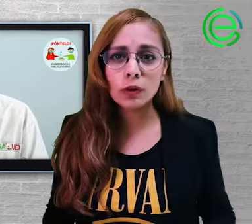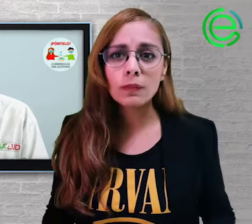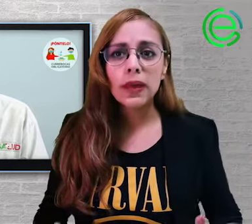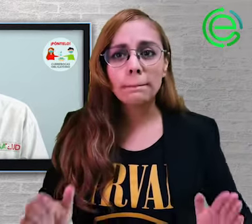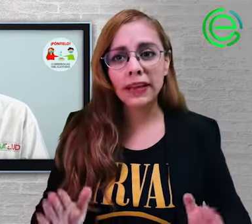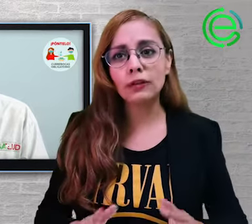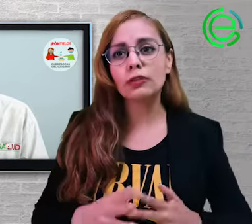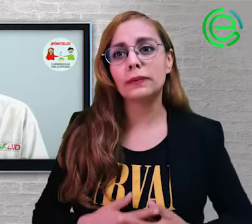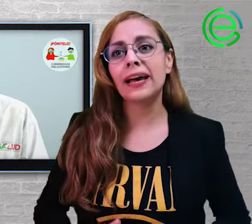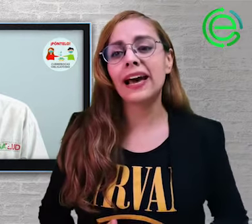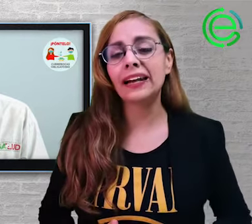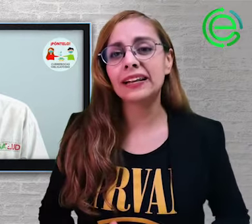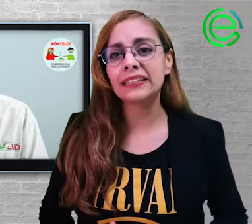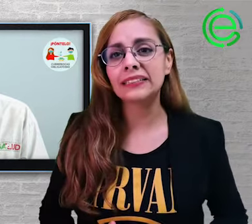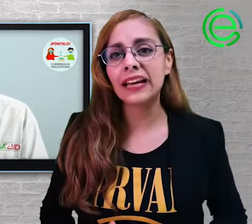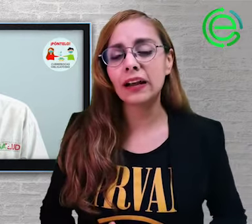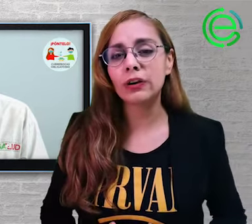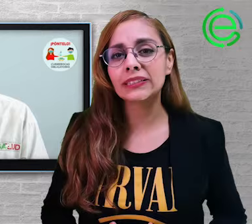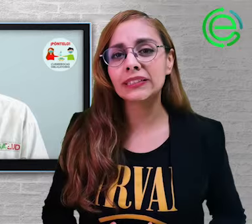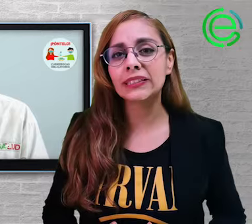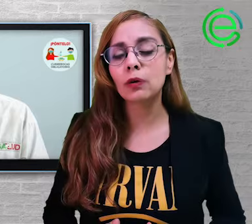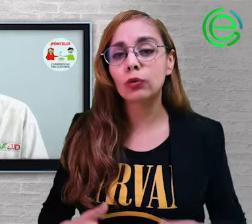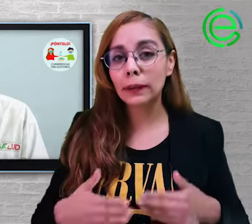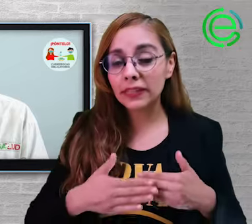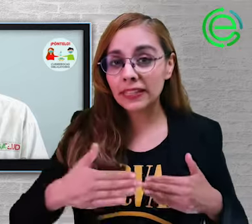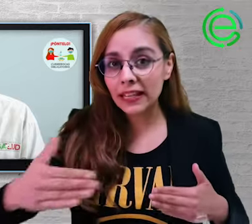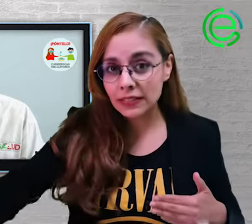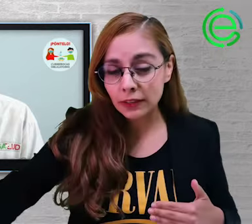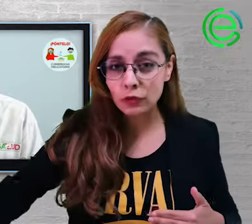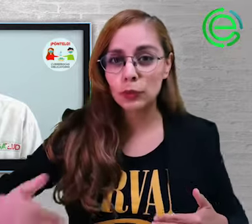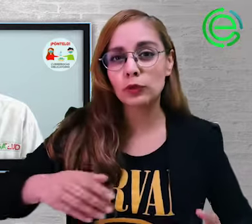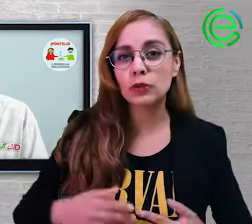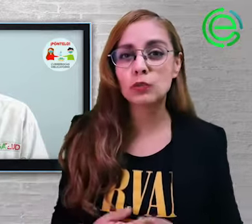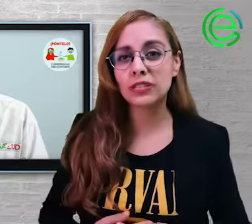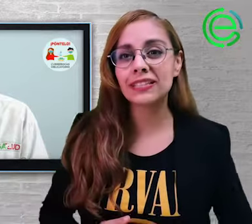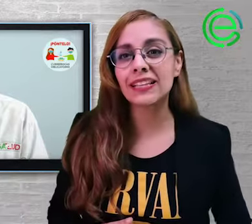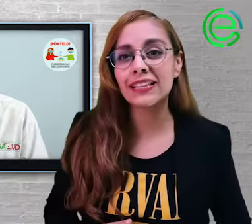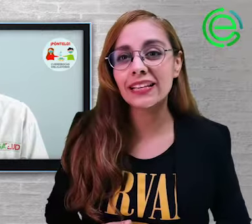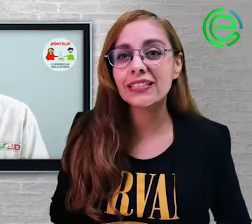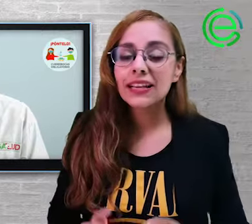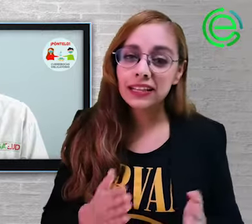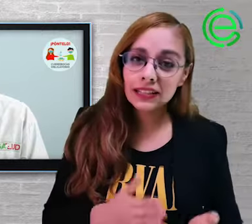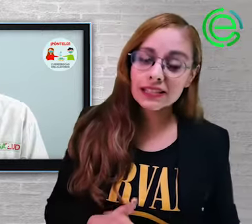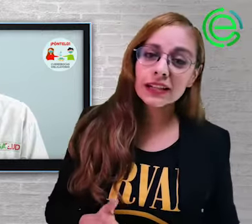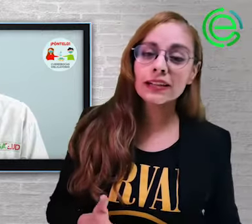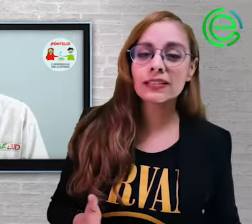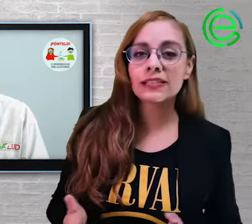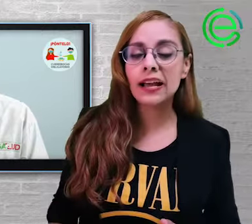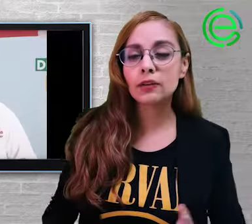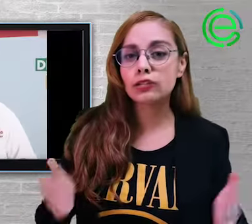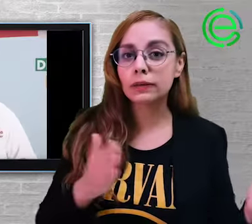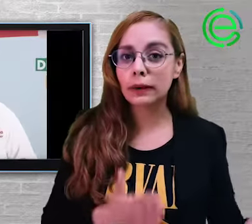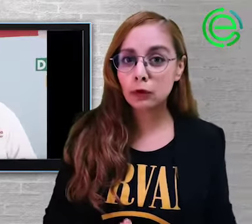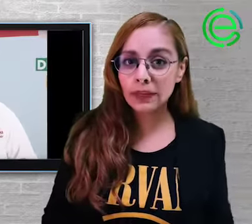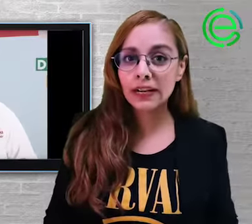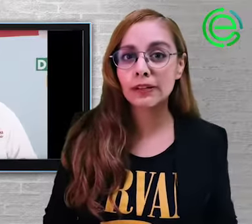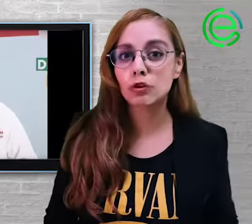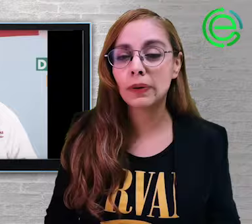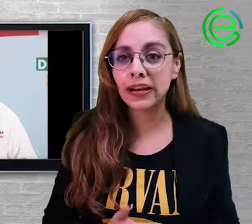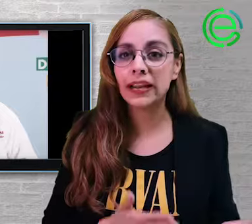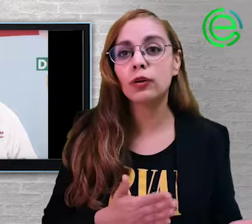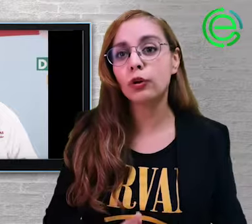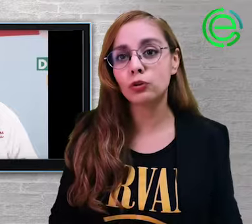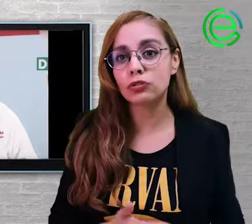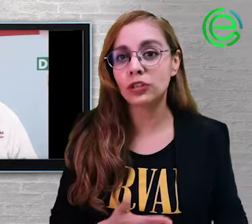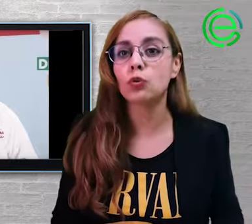suspendido, pero se va a realizar ahora sí que una vigilancia en los próximos 15 días y de ser necesario se va a volver